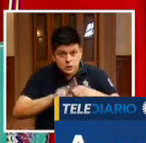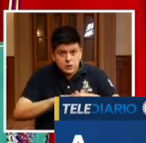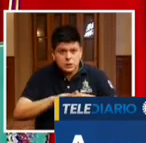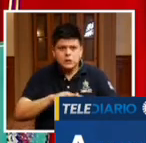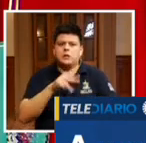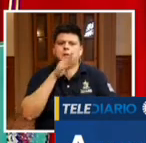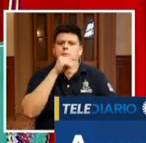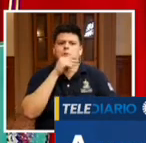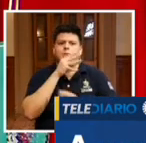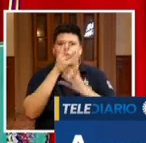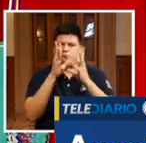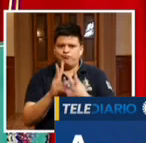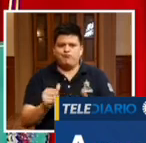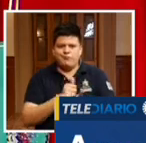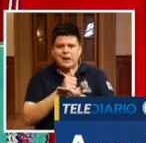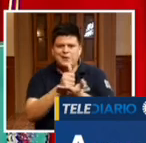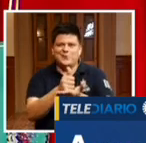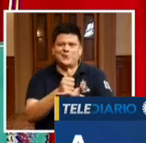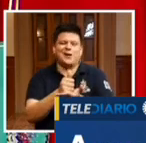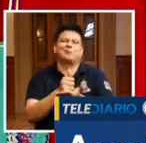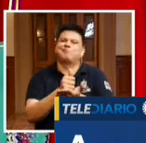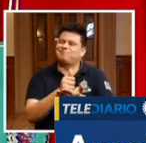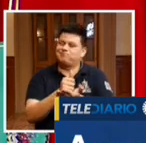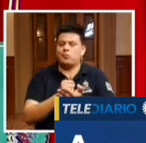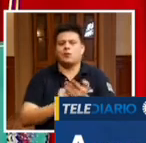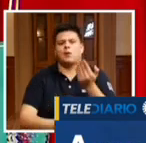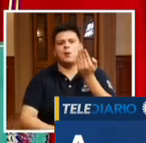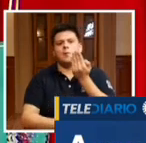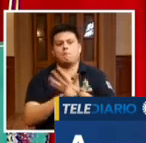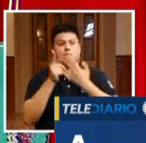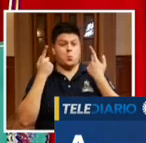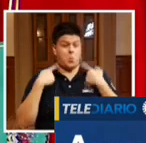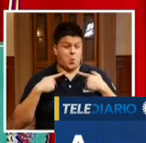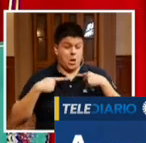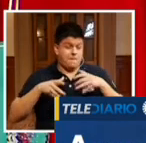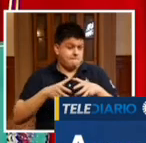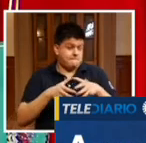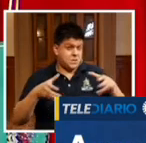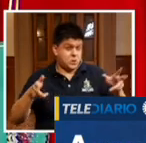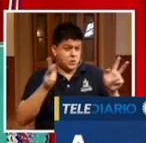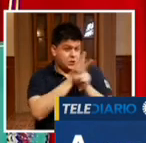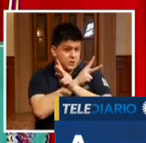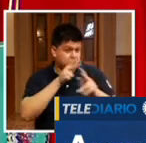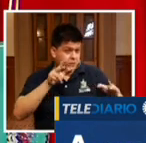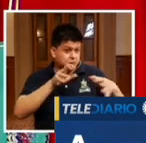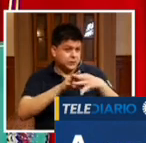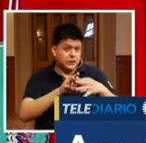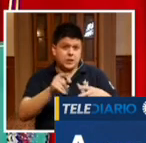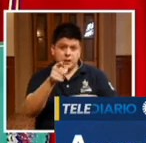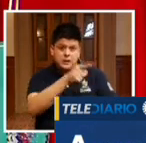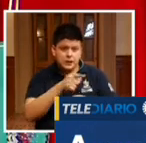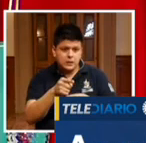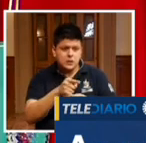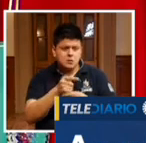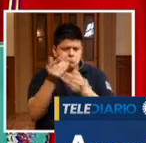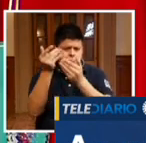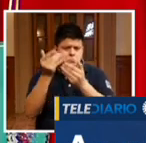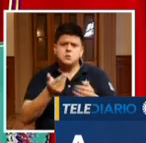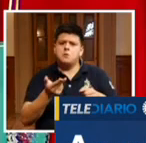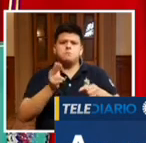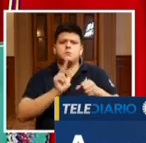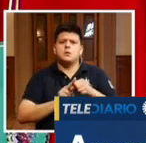pueda hacer mucho por ti. Muchos de estos pacientes que están ventilados han llegado al hospital directamente